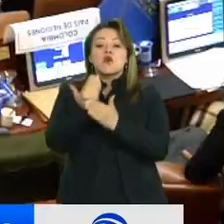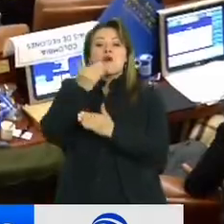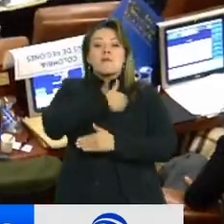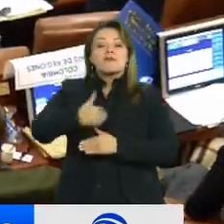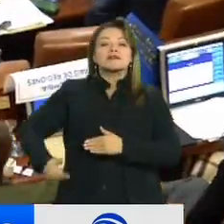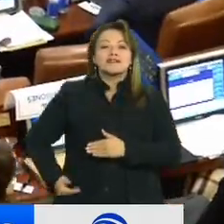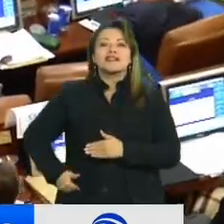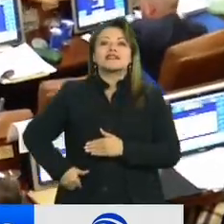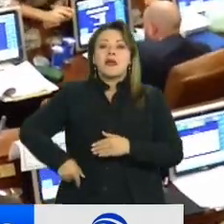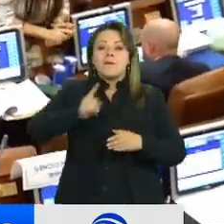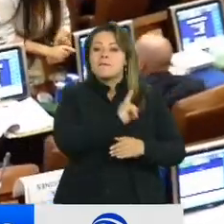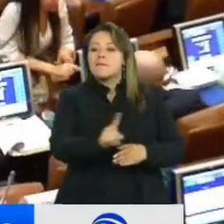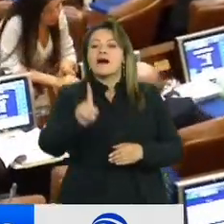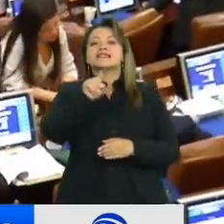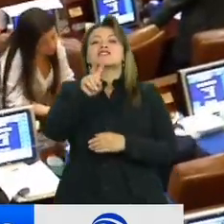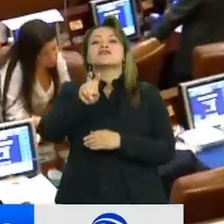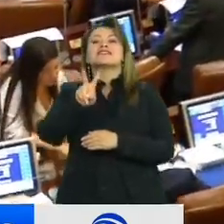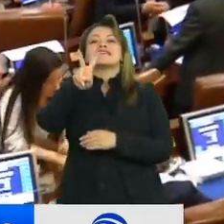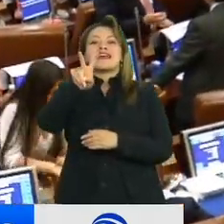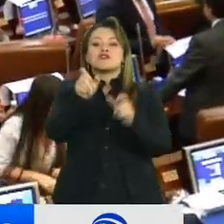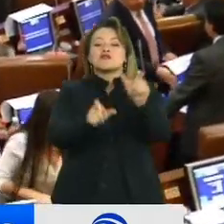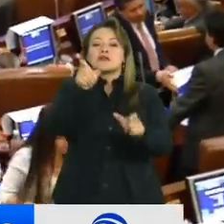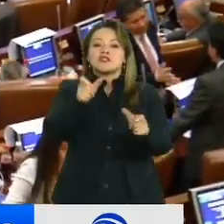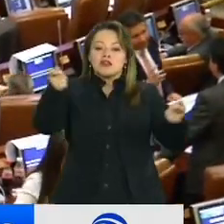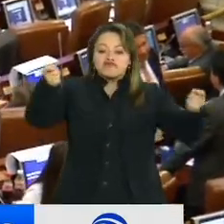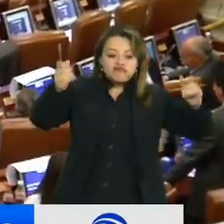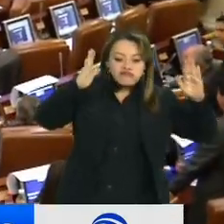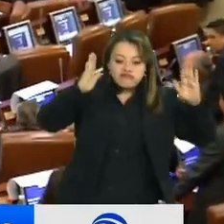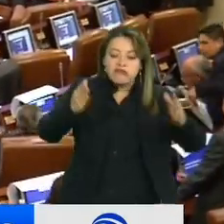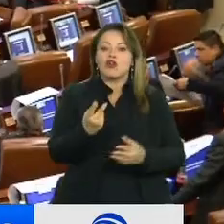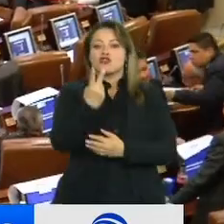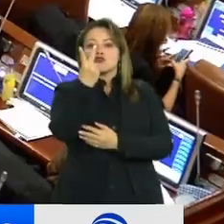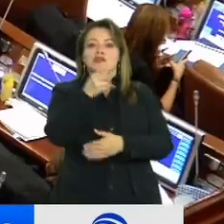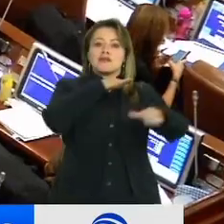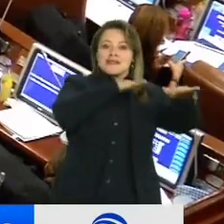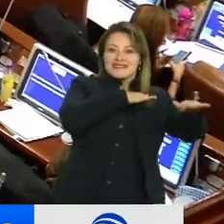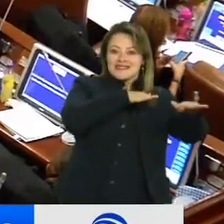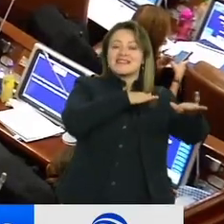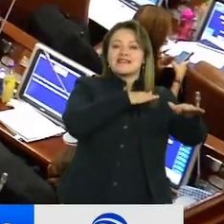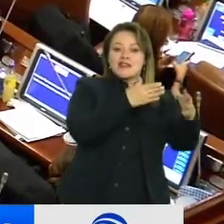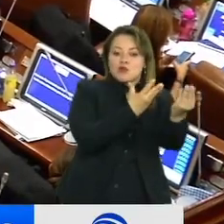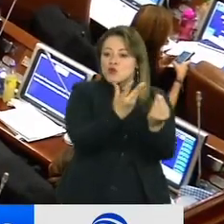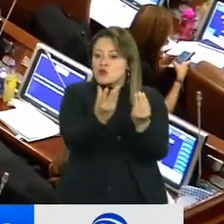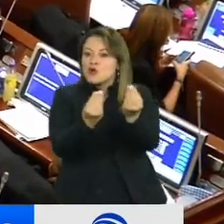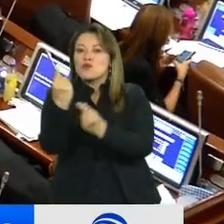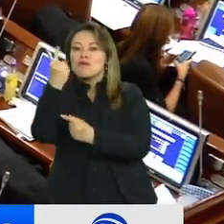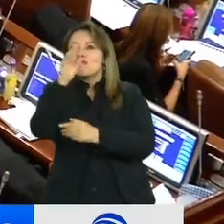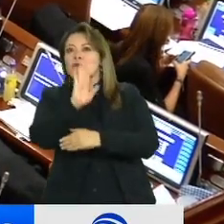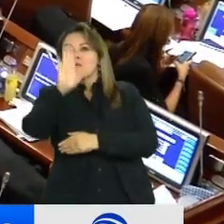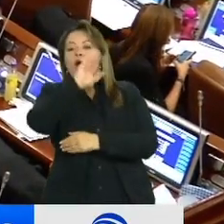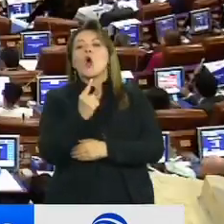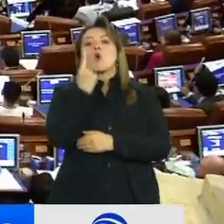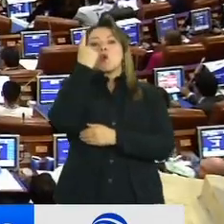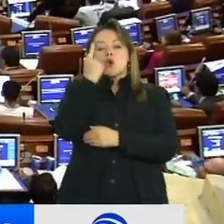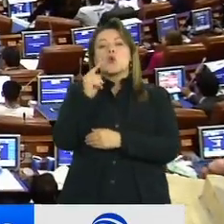prescindir a los 172 miembros de esta corporación, integrados por 2 representantes por cada circunscripción territorial y 1 por